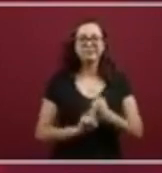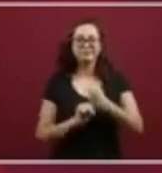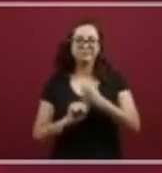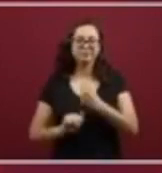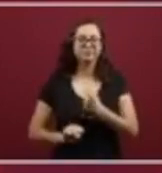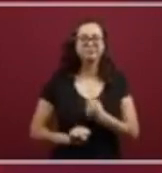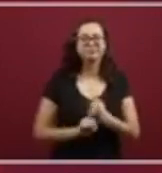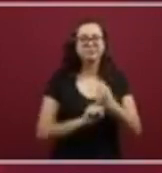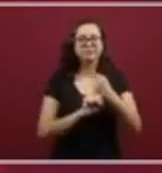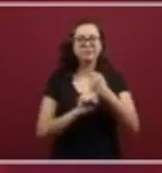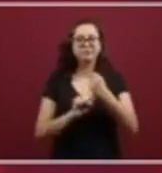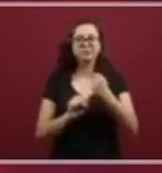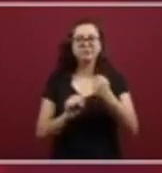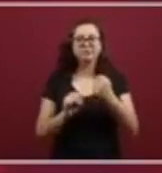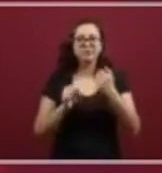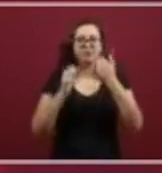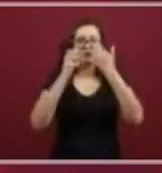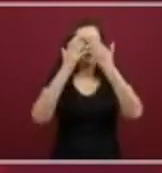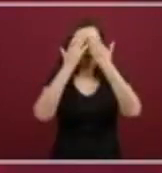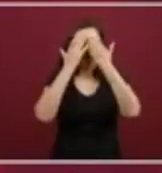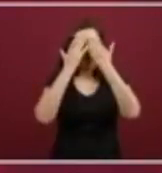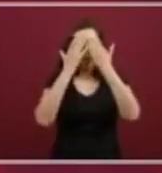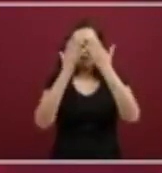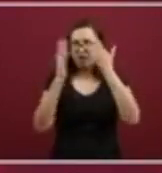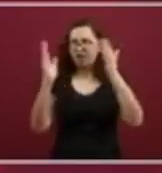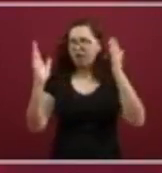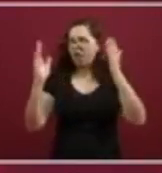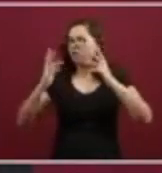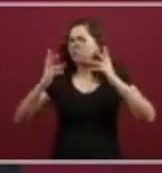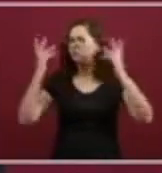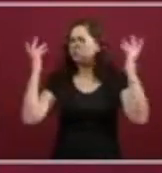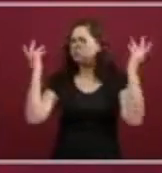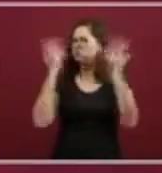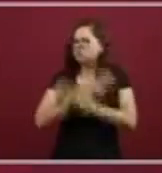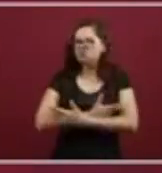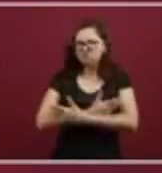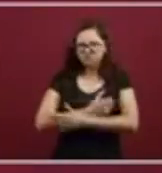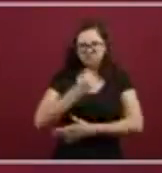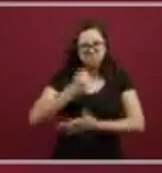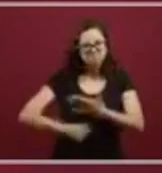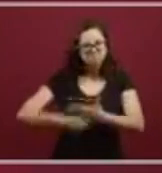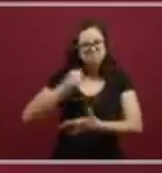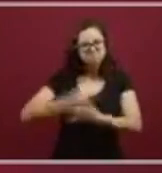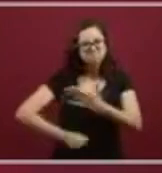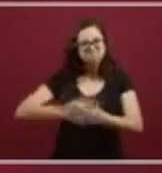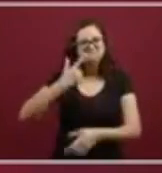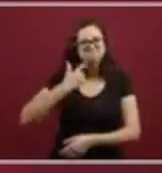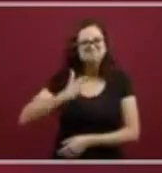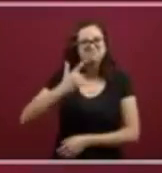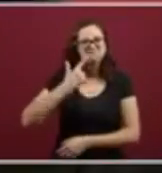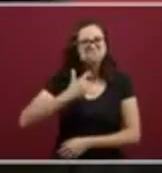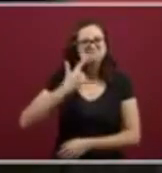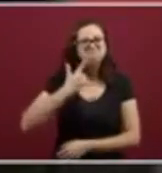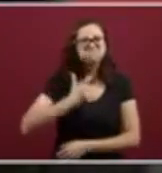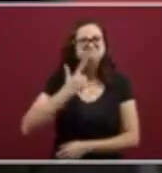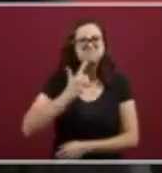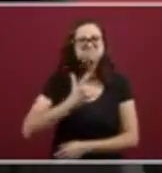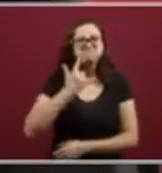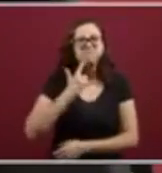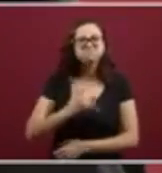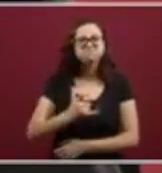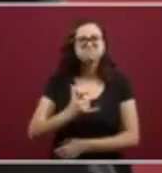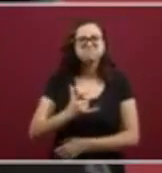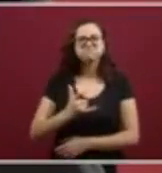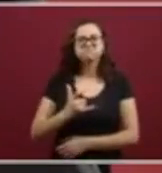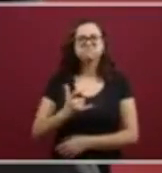abrió mi mente para ocuparme de